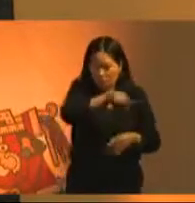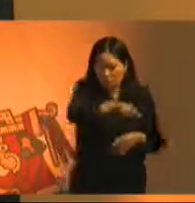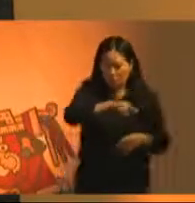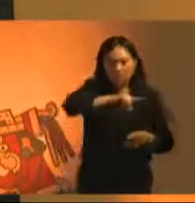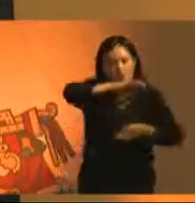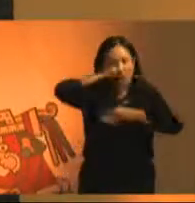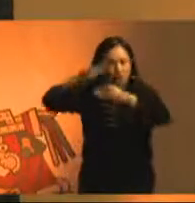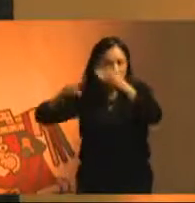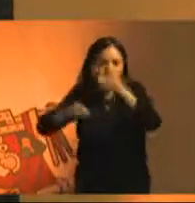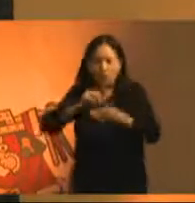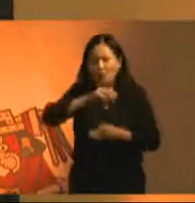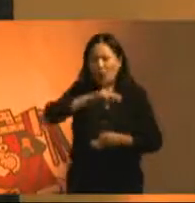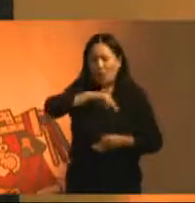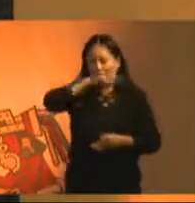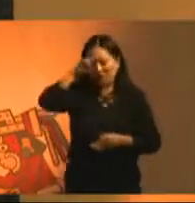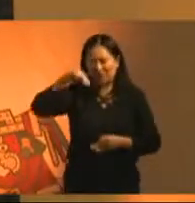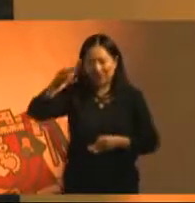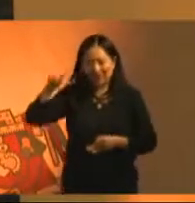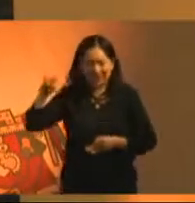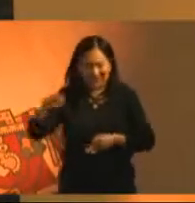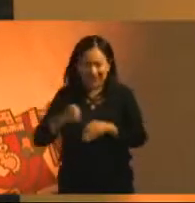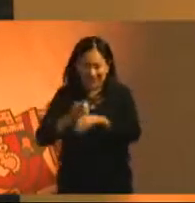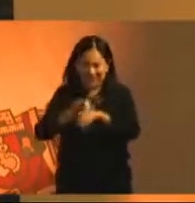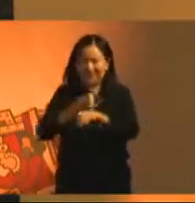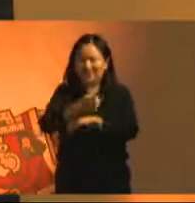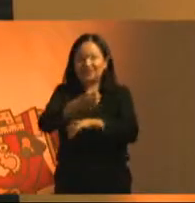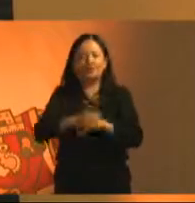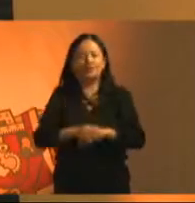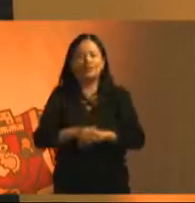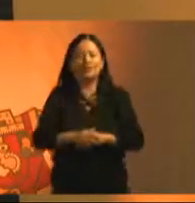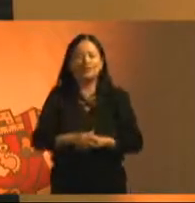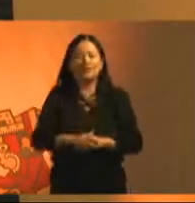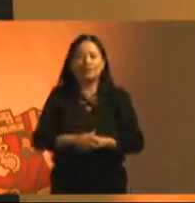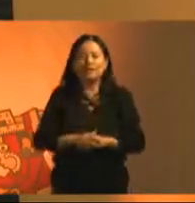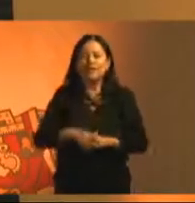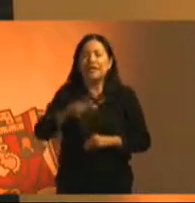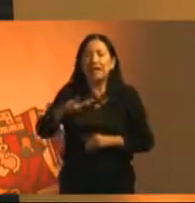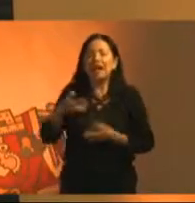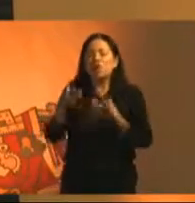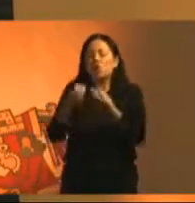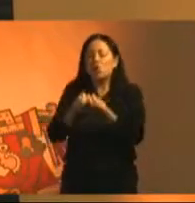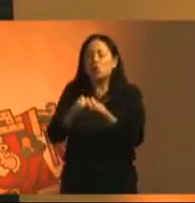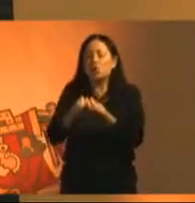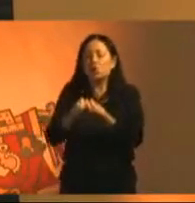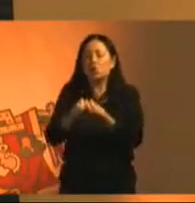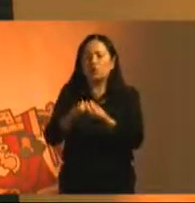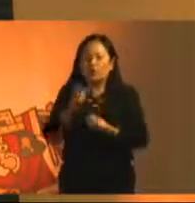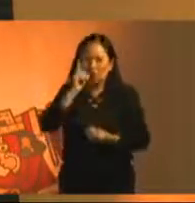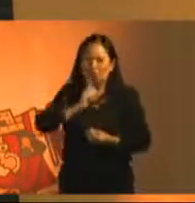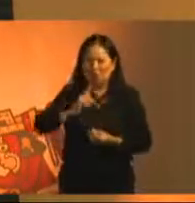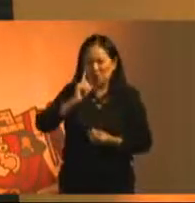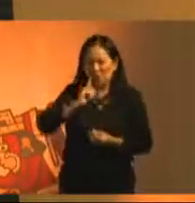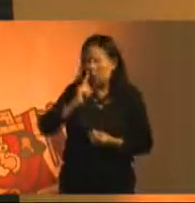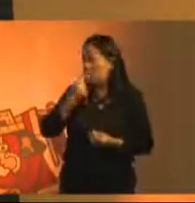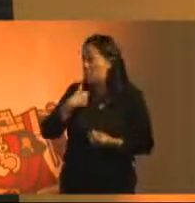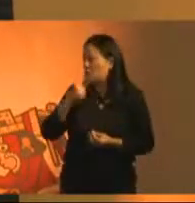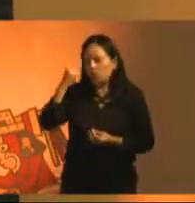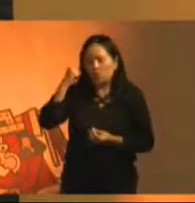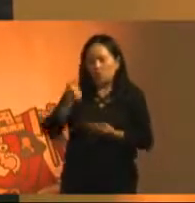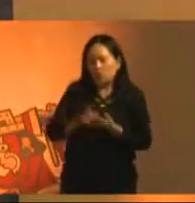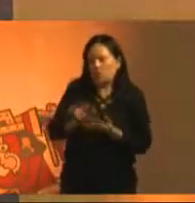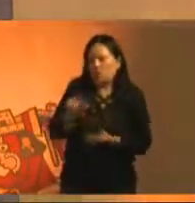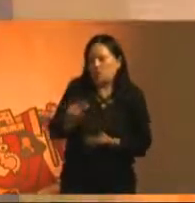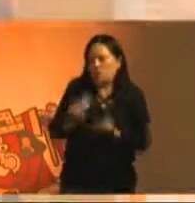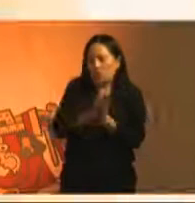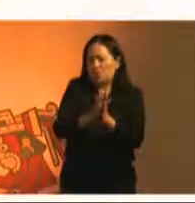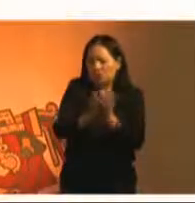todo el estado y ahí colaboró con una mujer que yo la verdad creo que merece no un librito sí sino un librazo y de